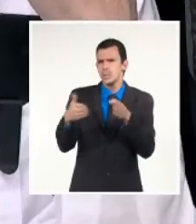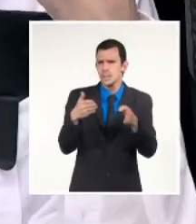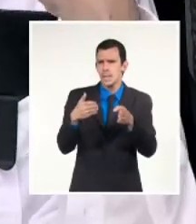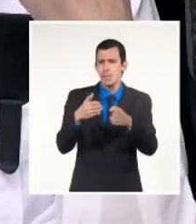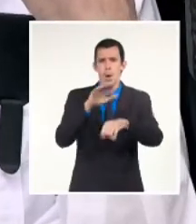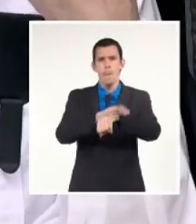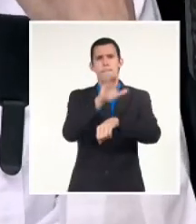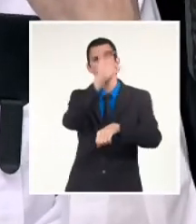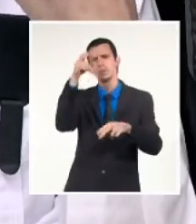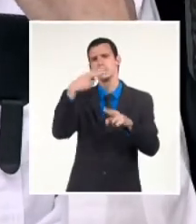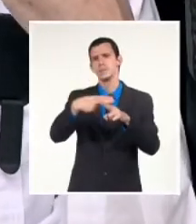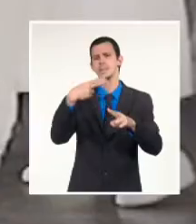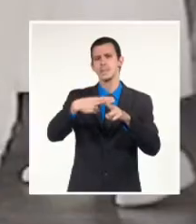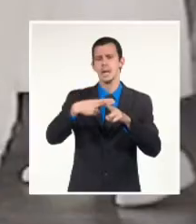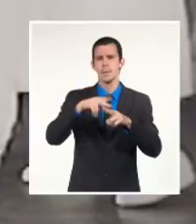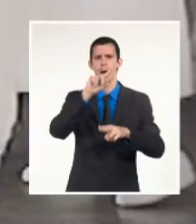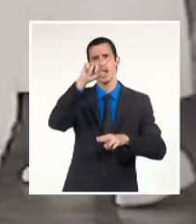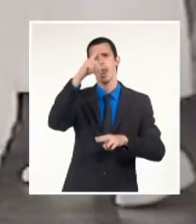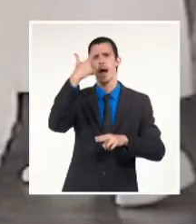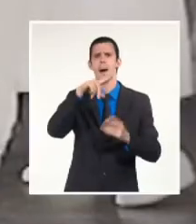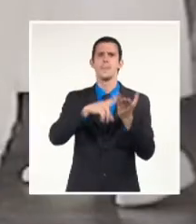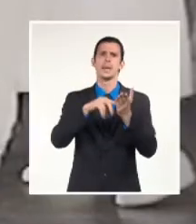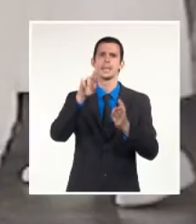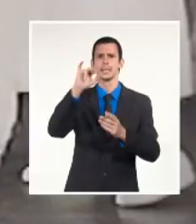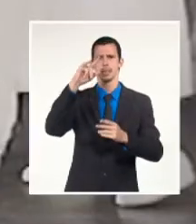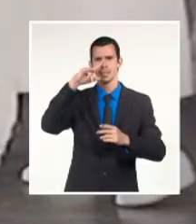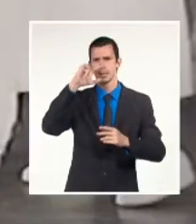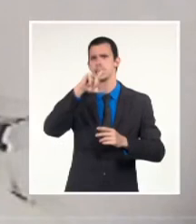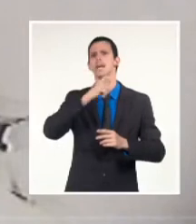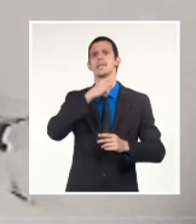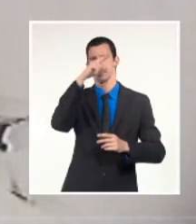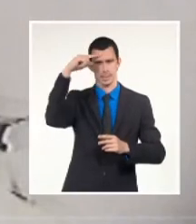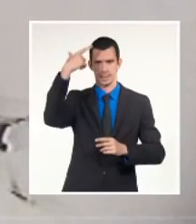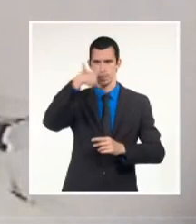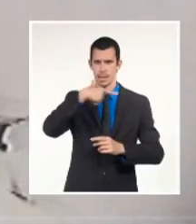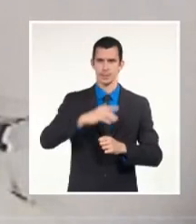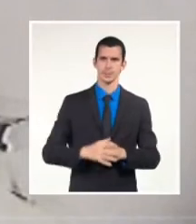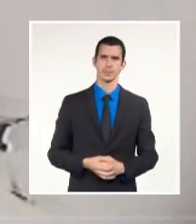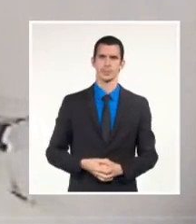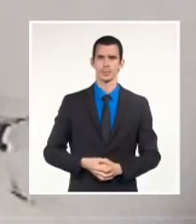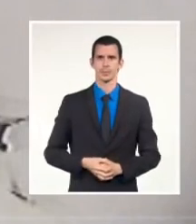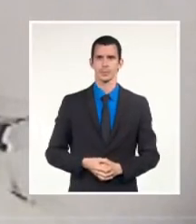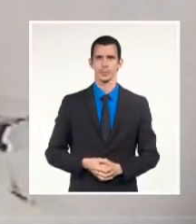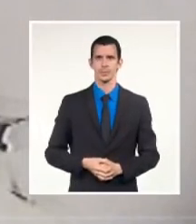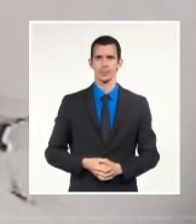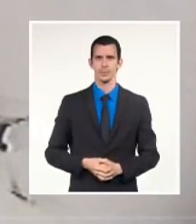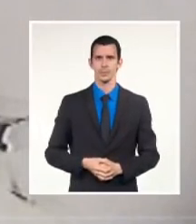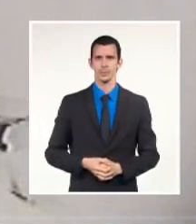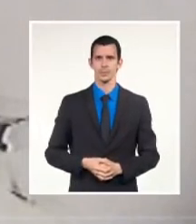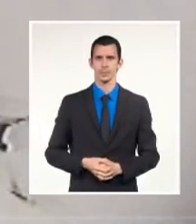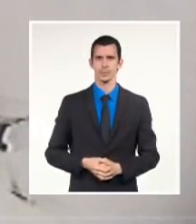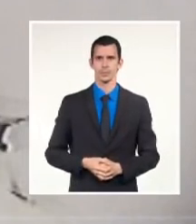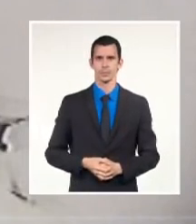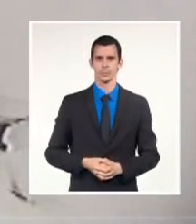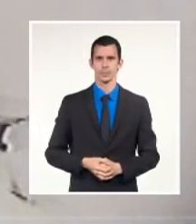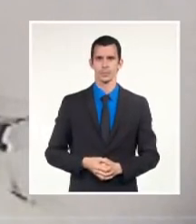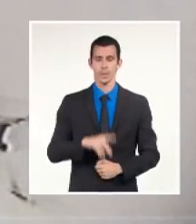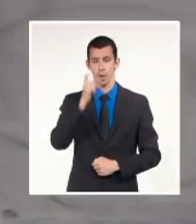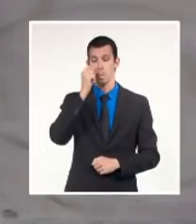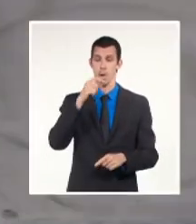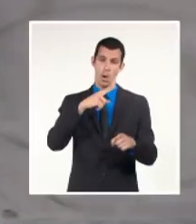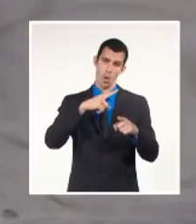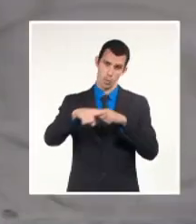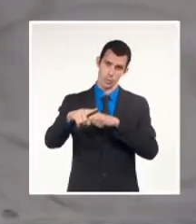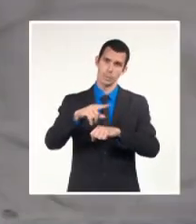Era cuando el tiempo las toallas, él estaba con las toallas y unas hermanitas de la caridad le traían un